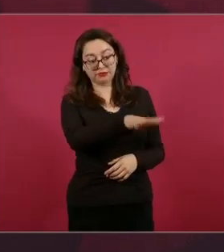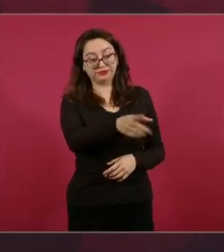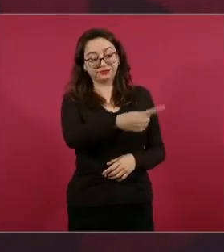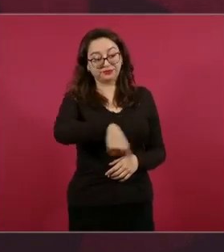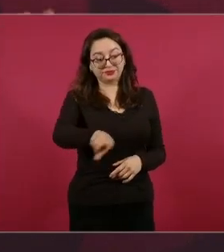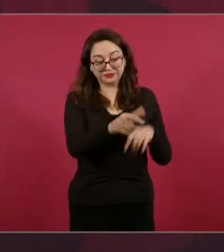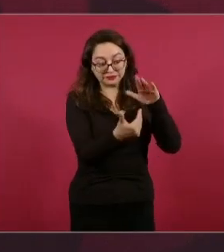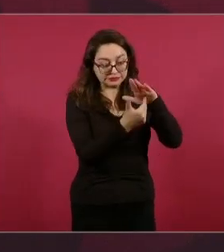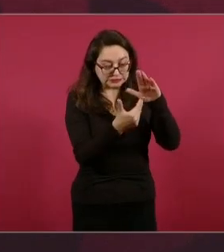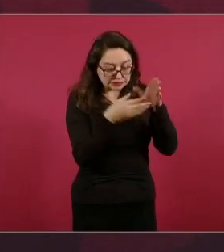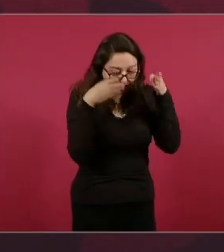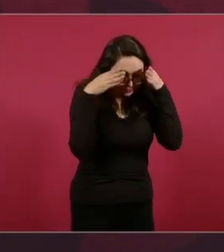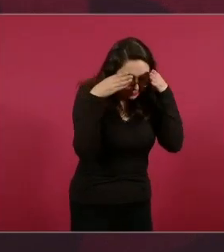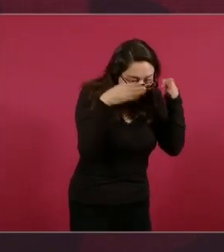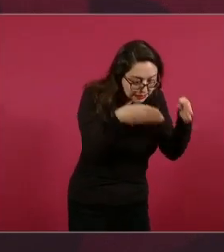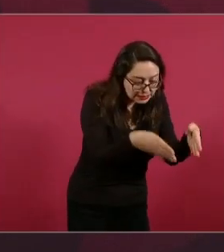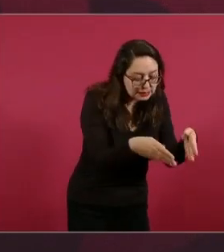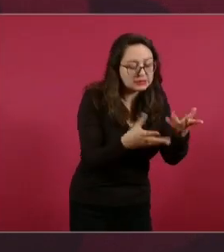¿Cómo es